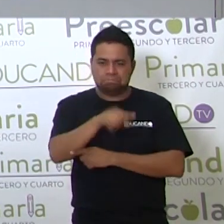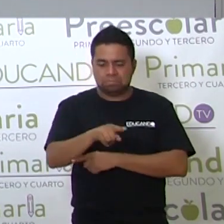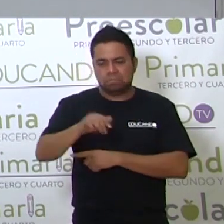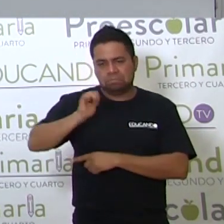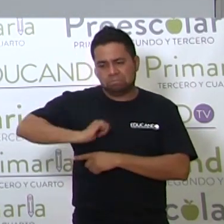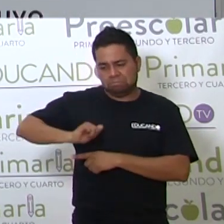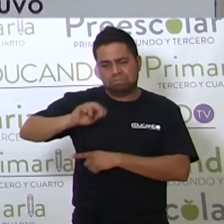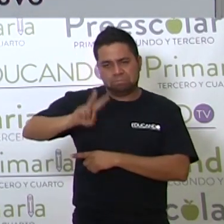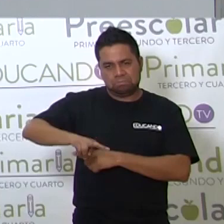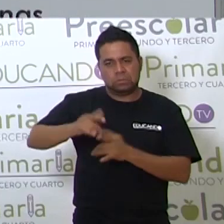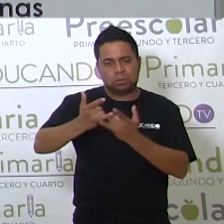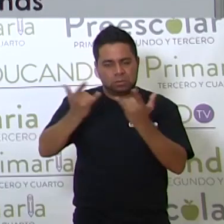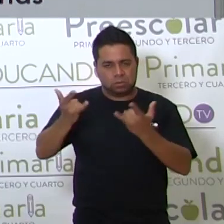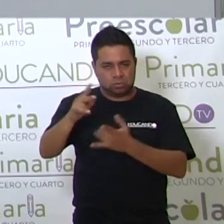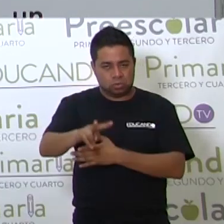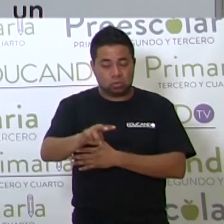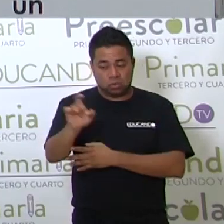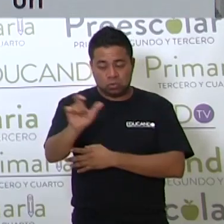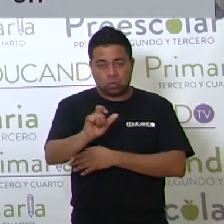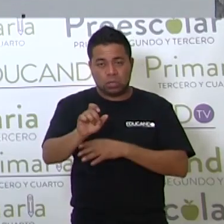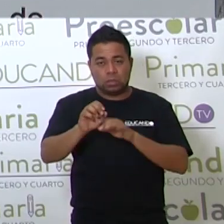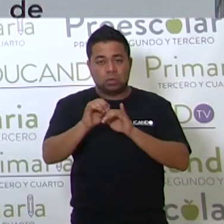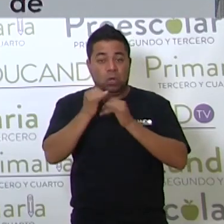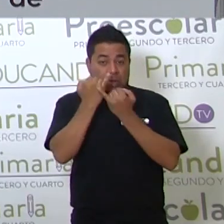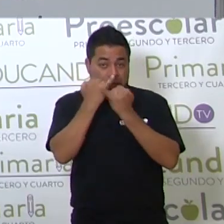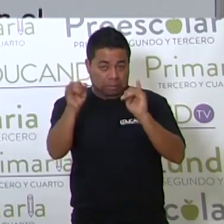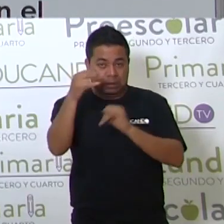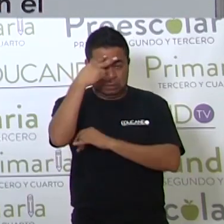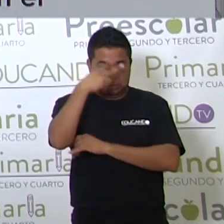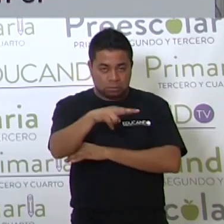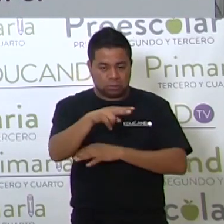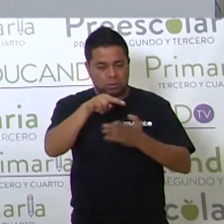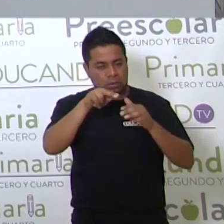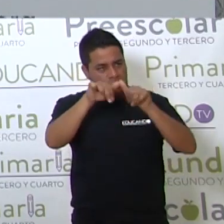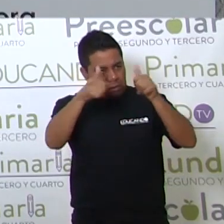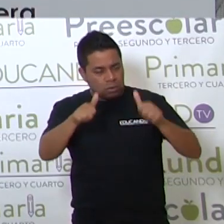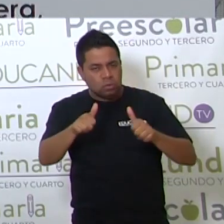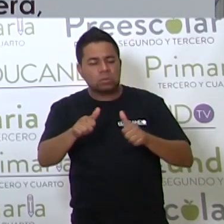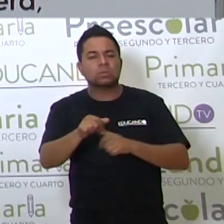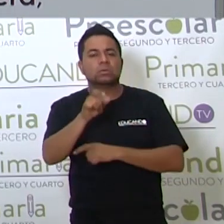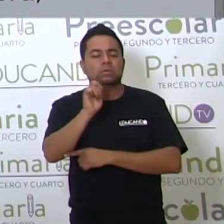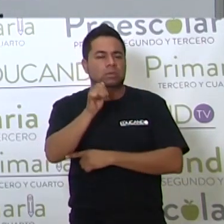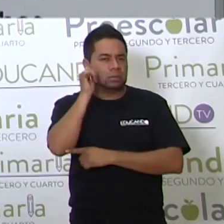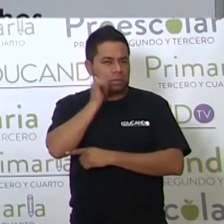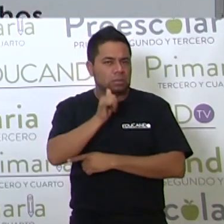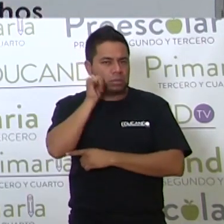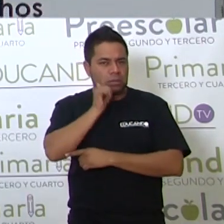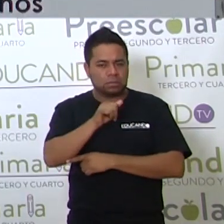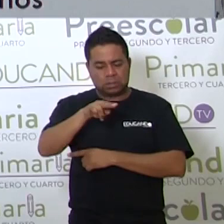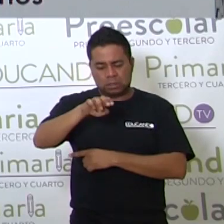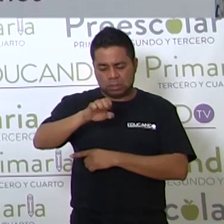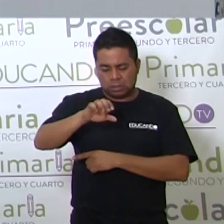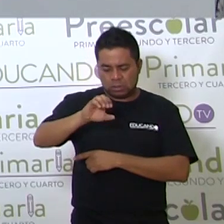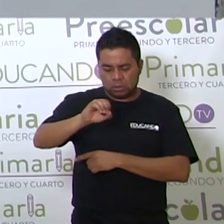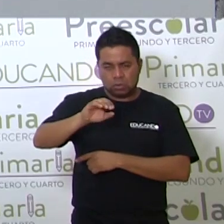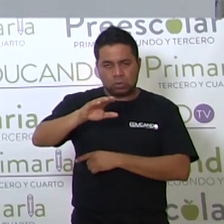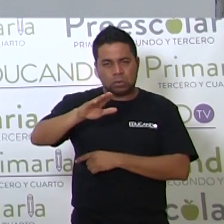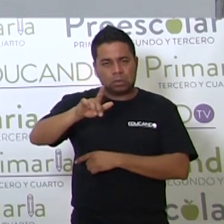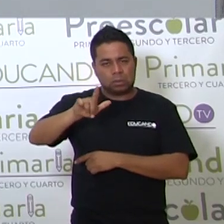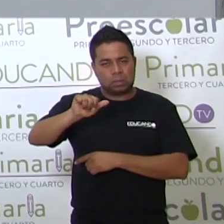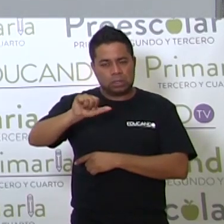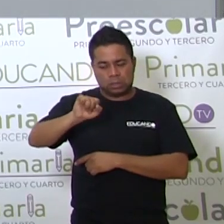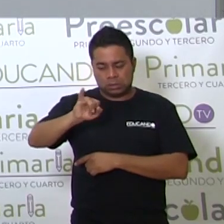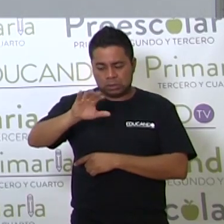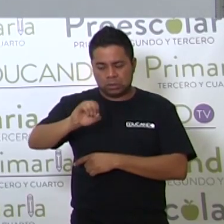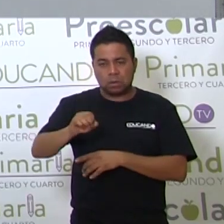indígenas. Después de la independencia, el arte mantuvo fuertemente el estilo neoclásico, pero los